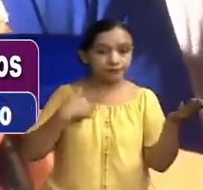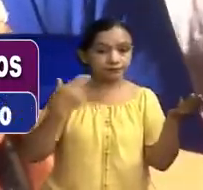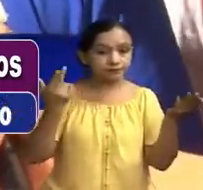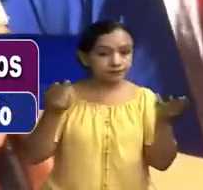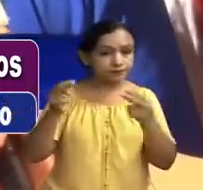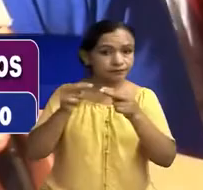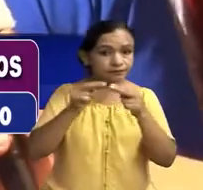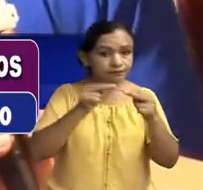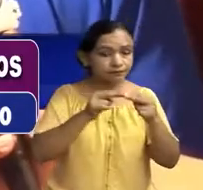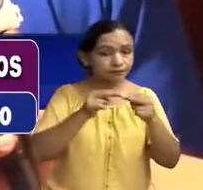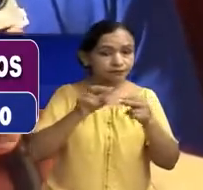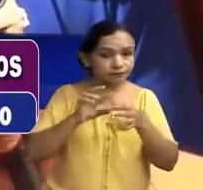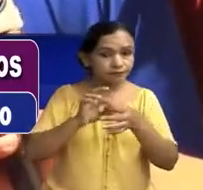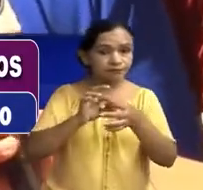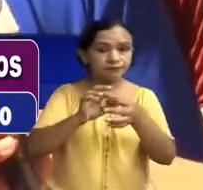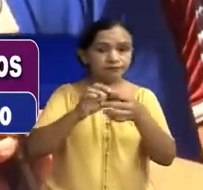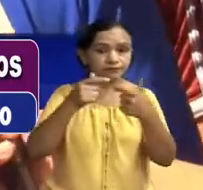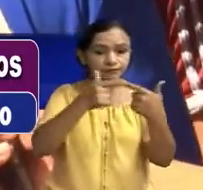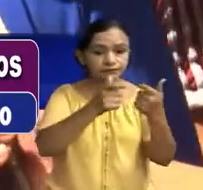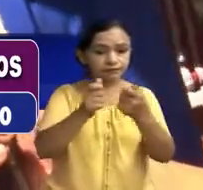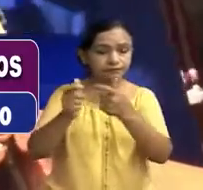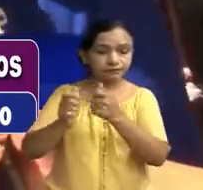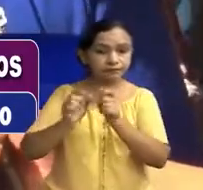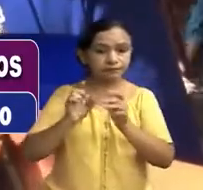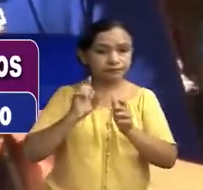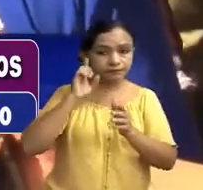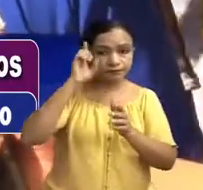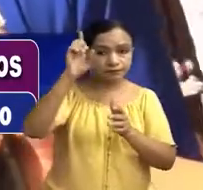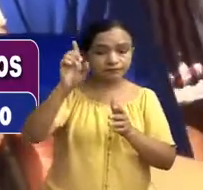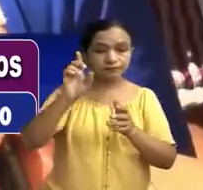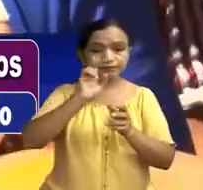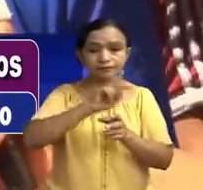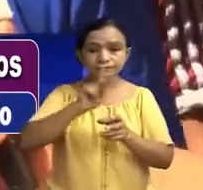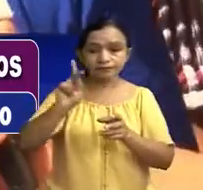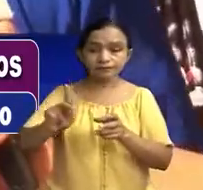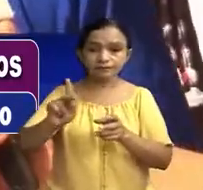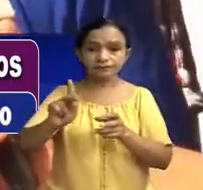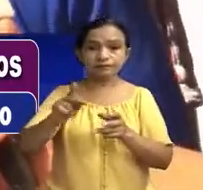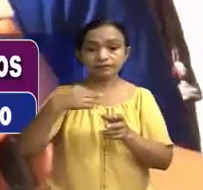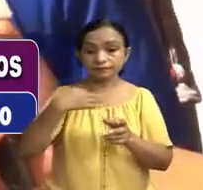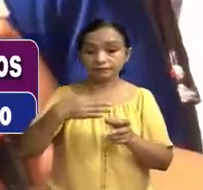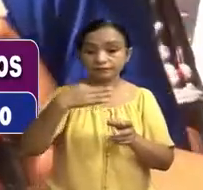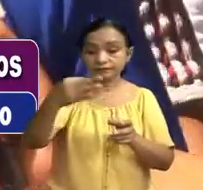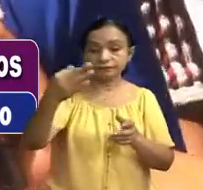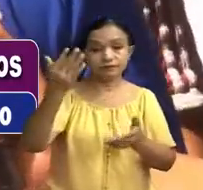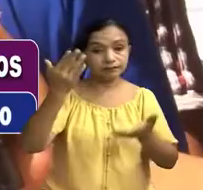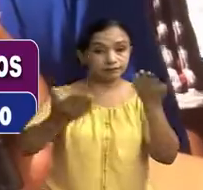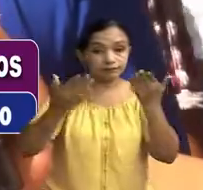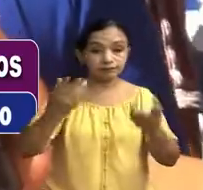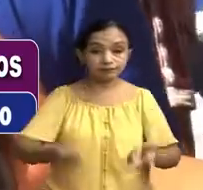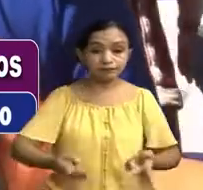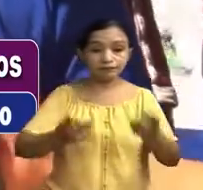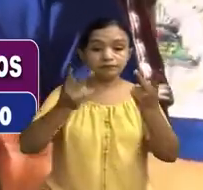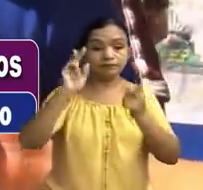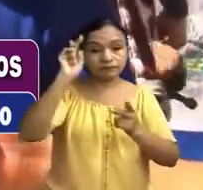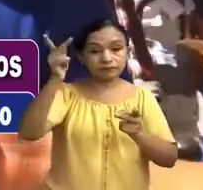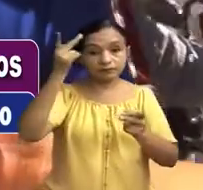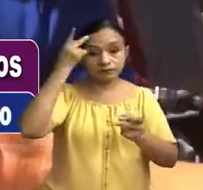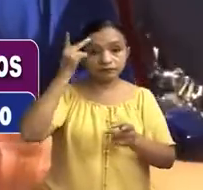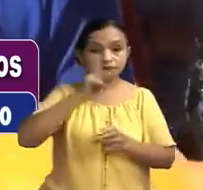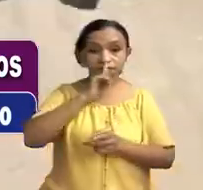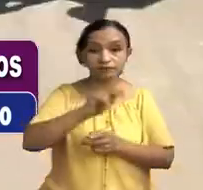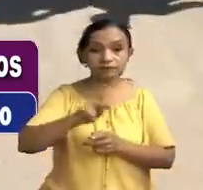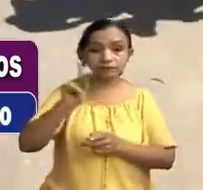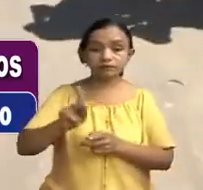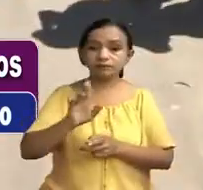articulación paulatina a los sectores populares y progresistas en Paraguay, que más temprano que tarde tendrá un efecto en la vida política paraguaya. Bueno, y lo vemos en